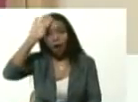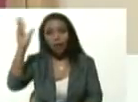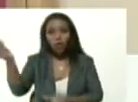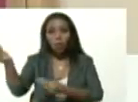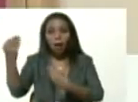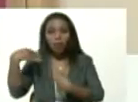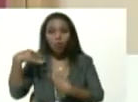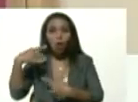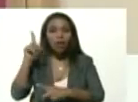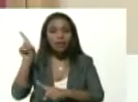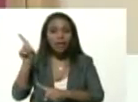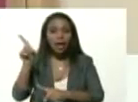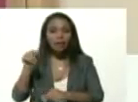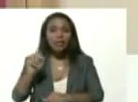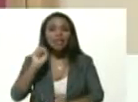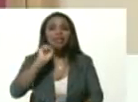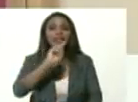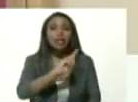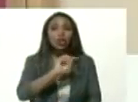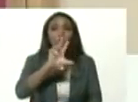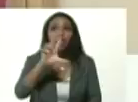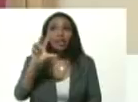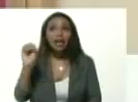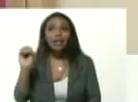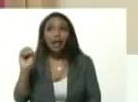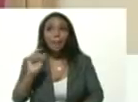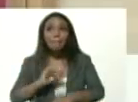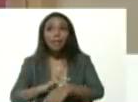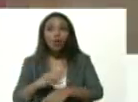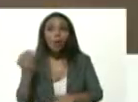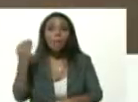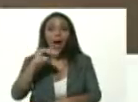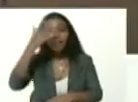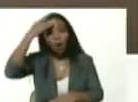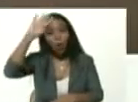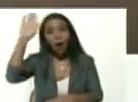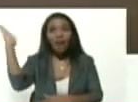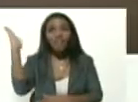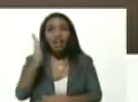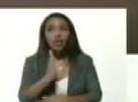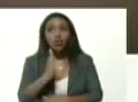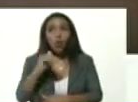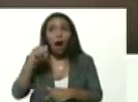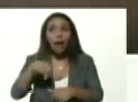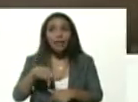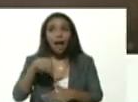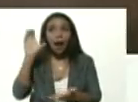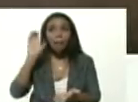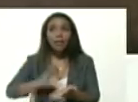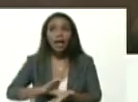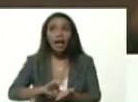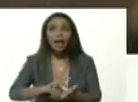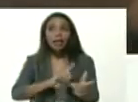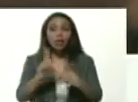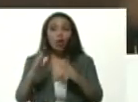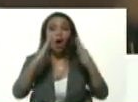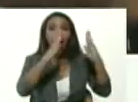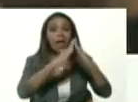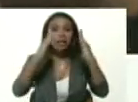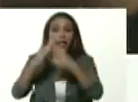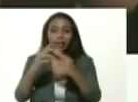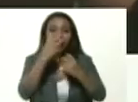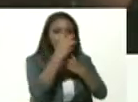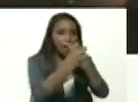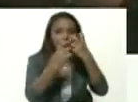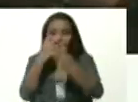Raúl, 130 médicos más de Cuba que han venido a la región capital y ya están casa por casa